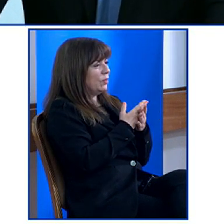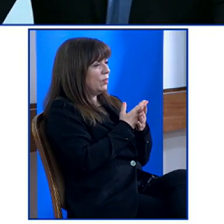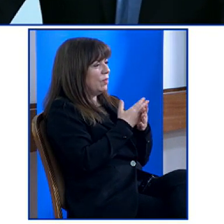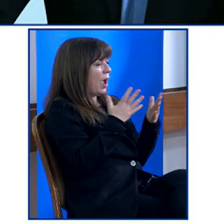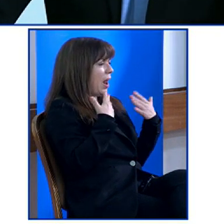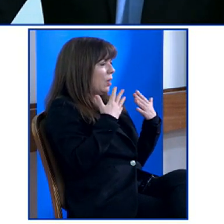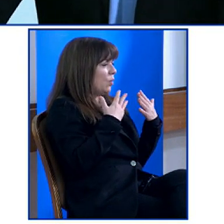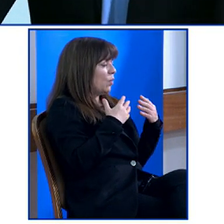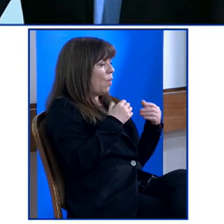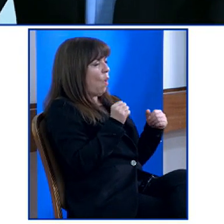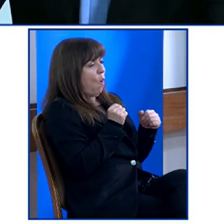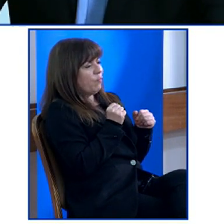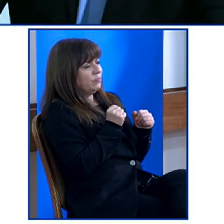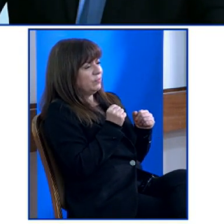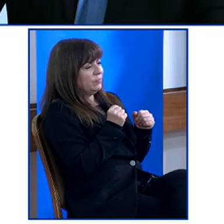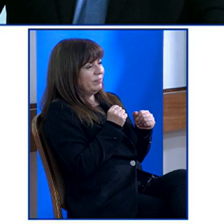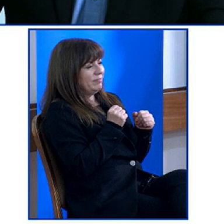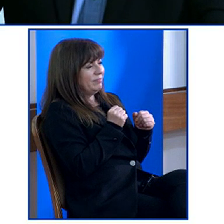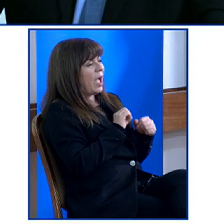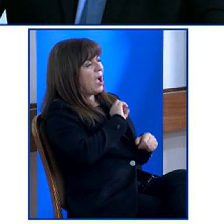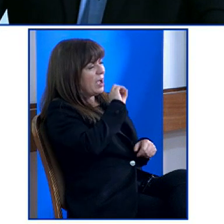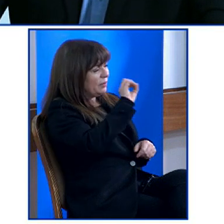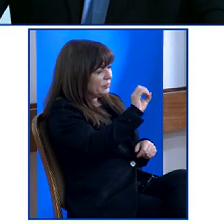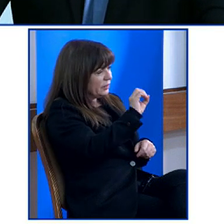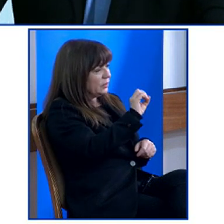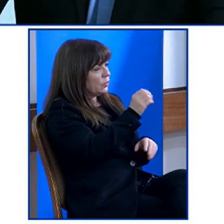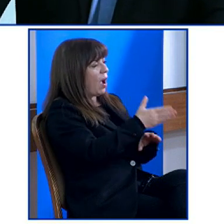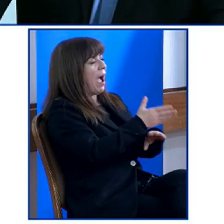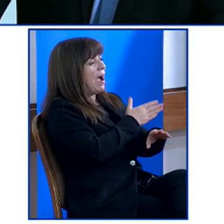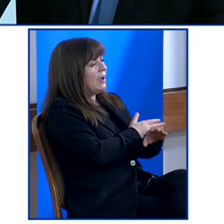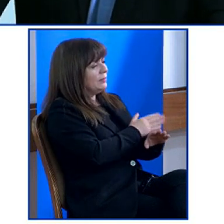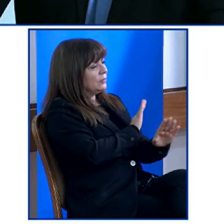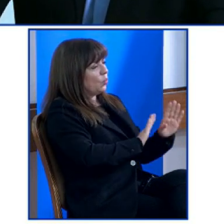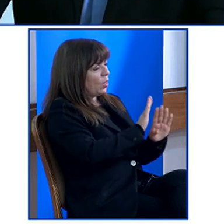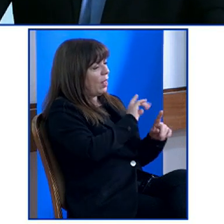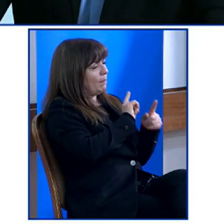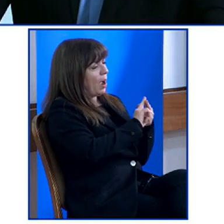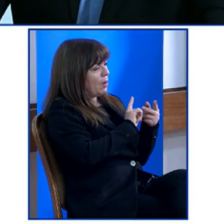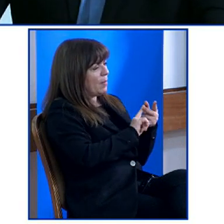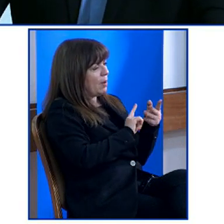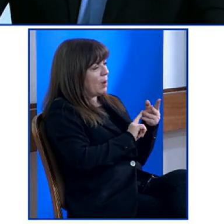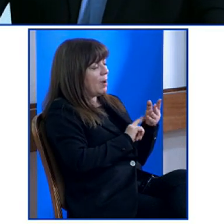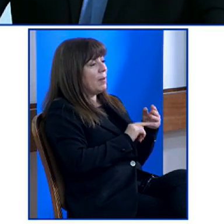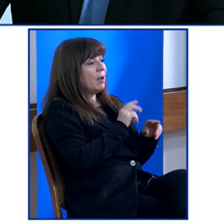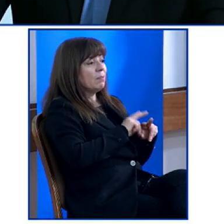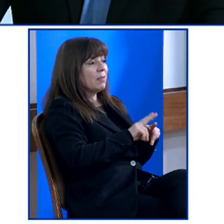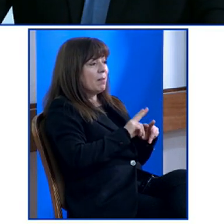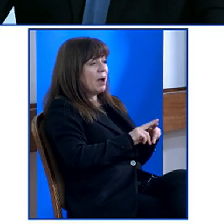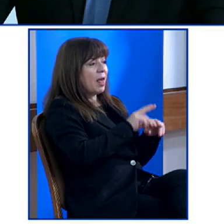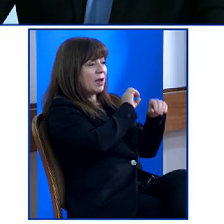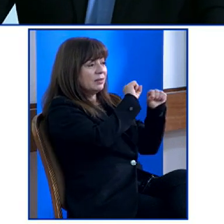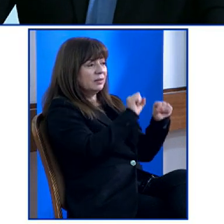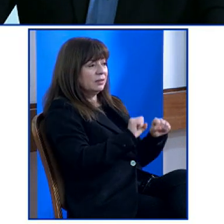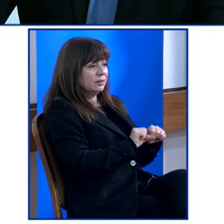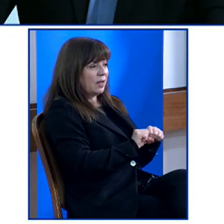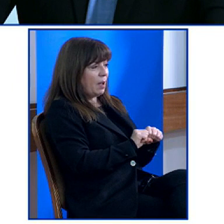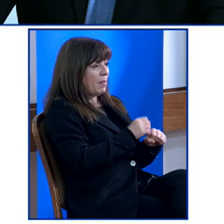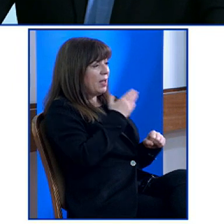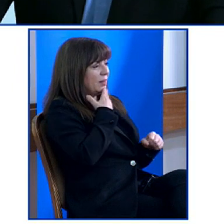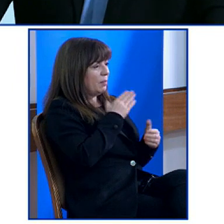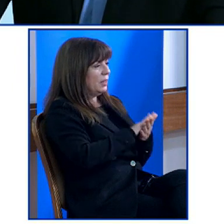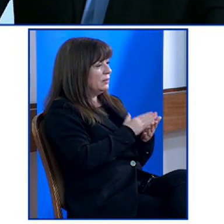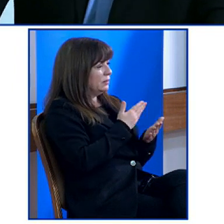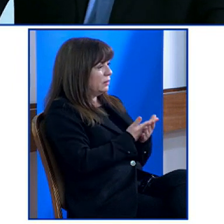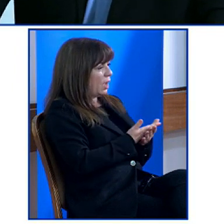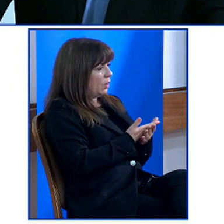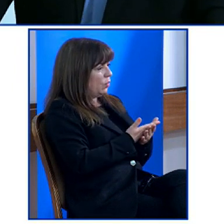pronostica una ola de calor o una ola de frío también. Y también preparar el sistema de